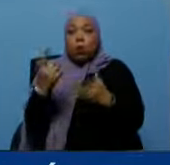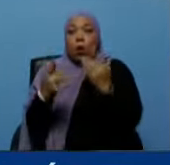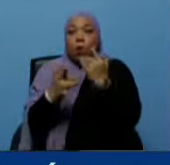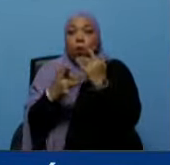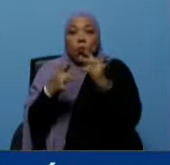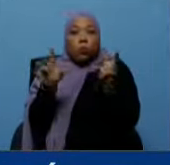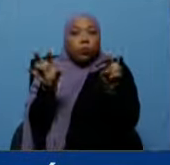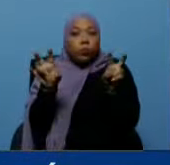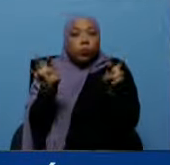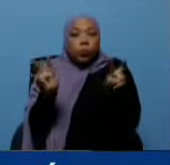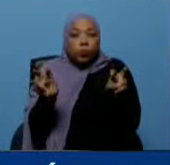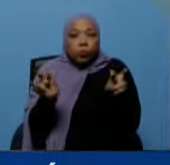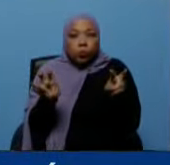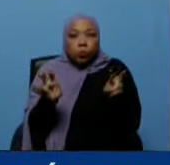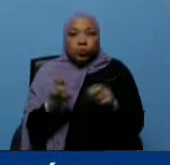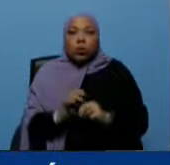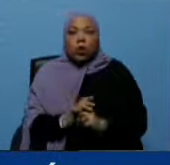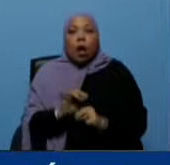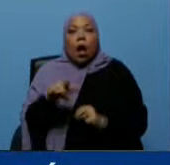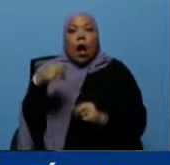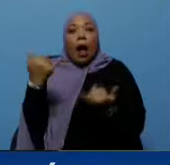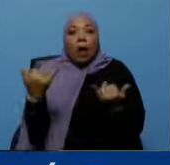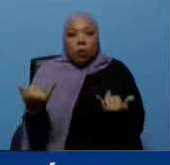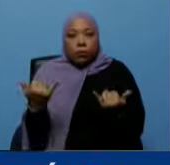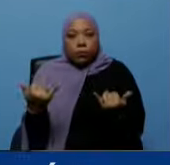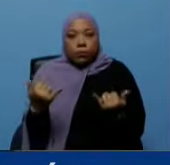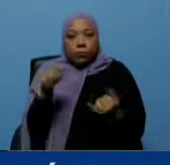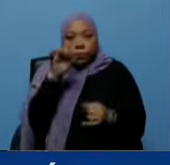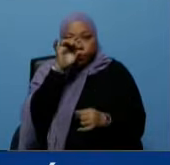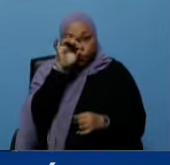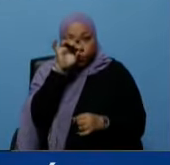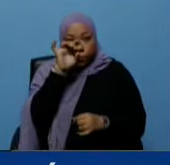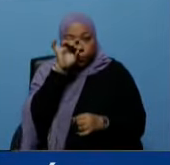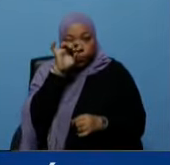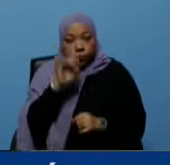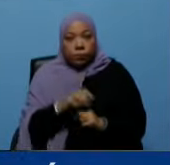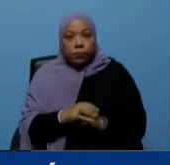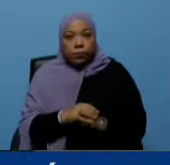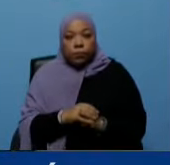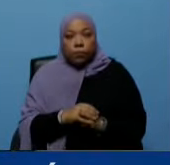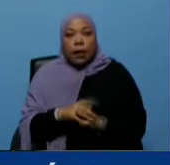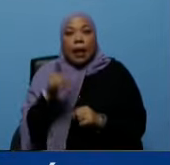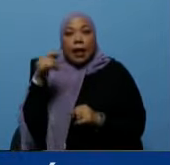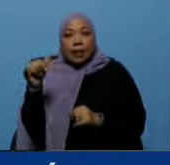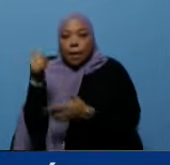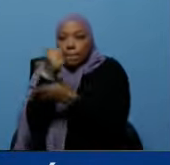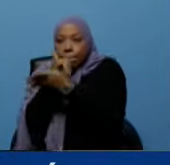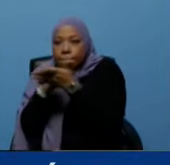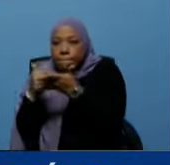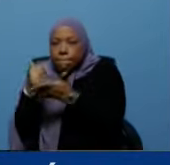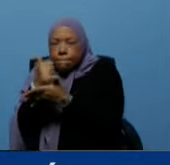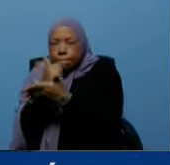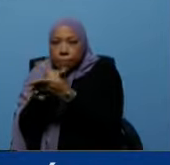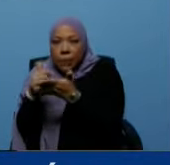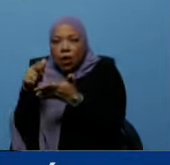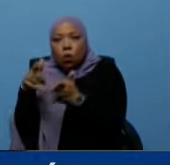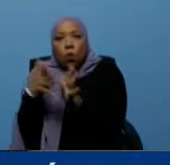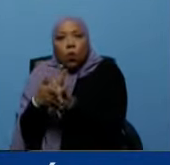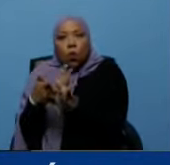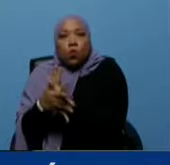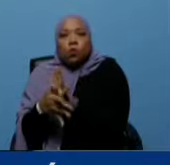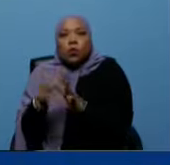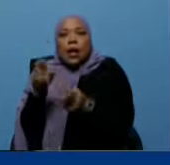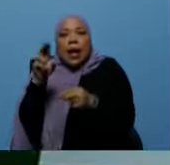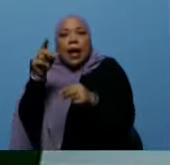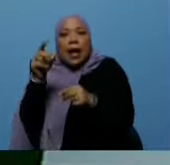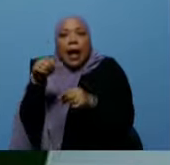generación. Pasamos ahora al área de endoscopia biliopancreática. Este es un área donde